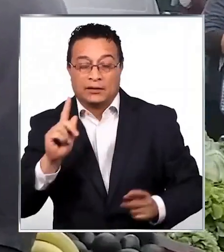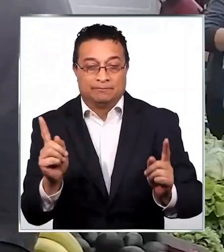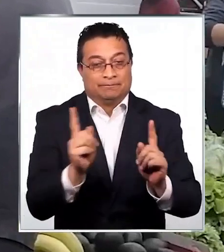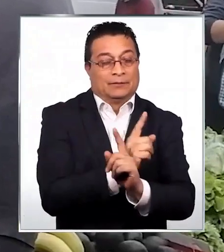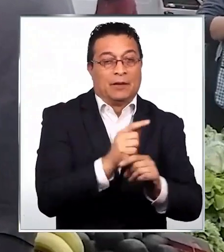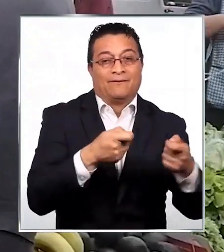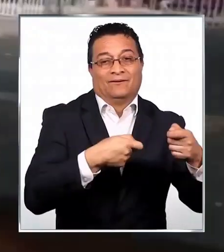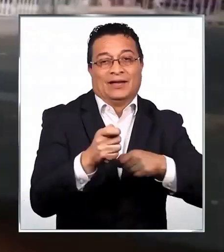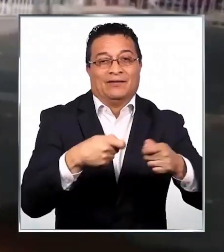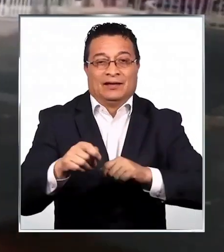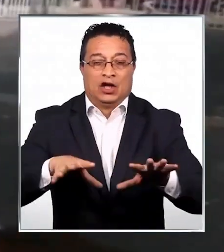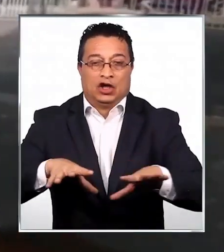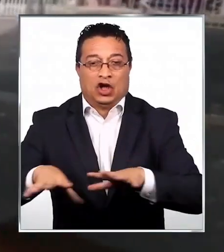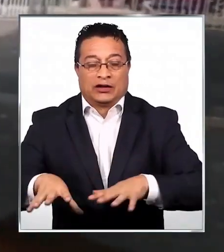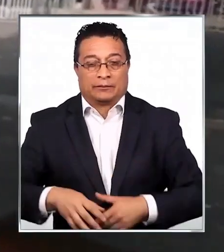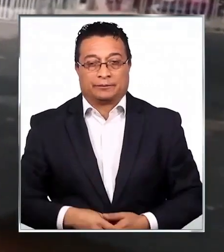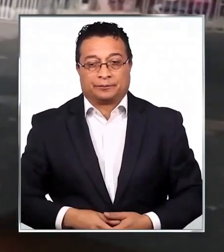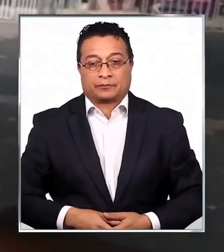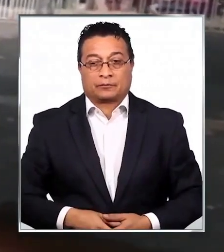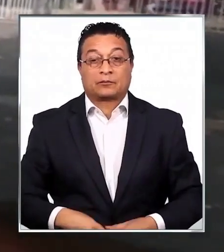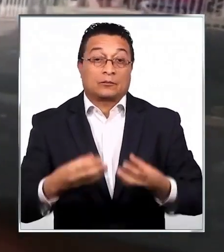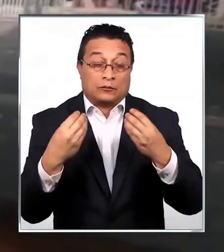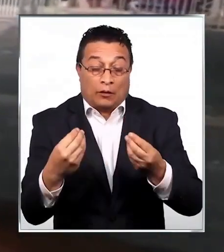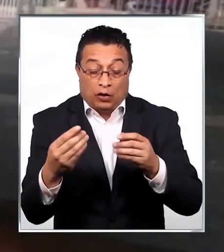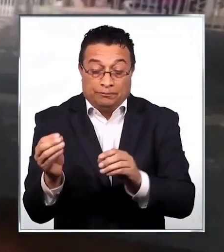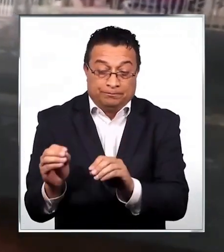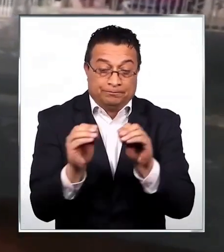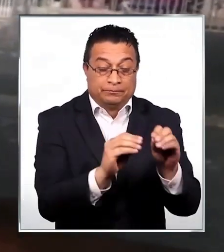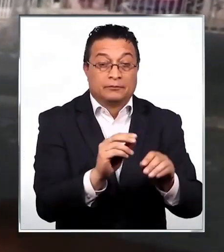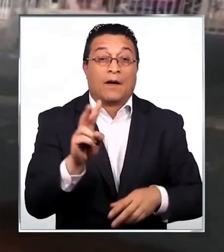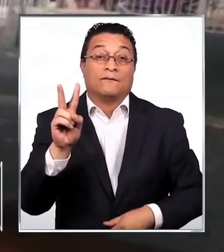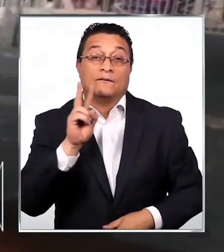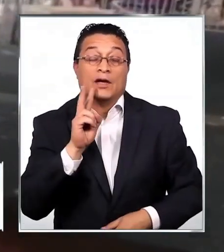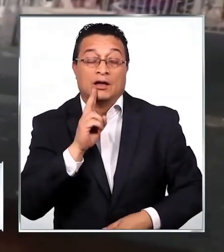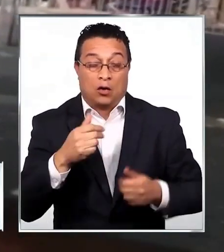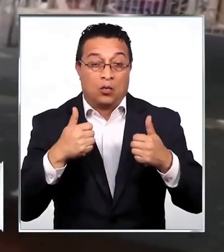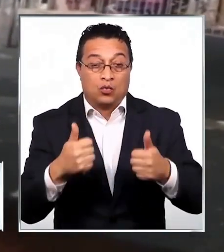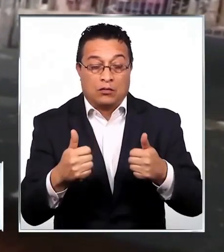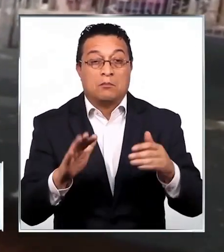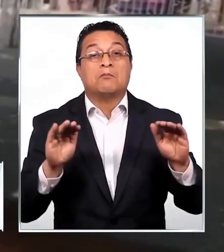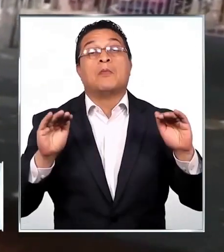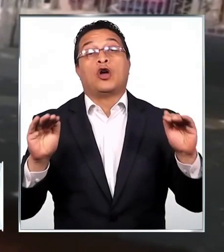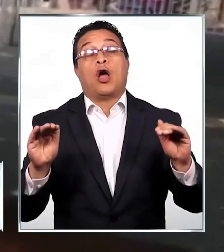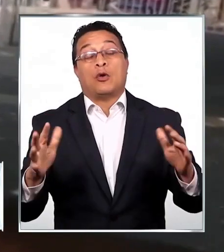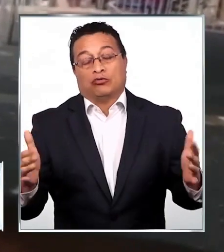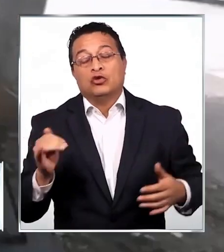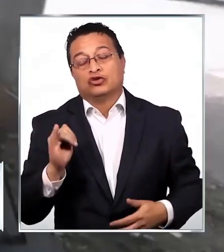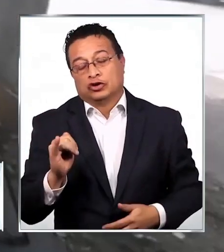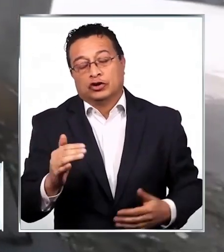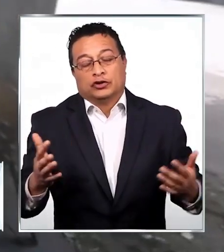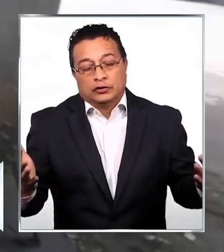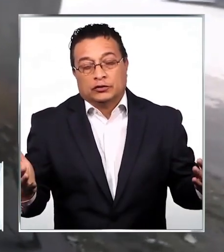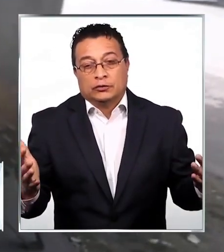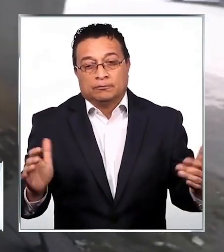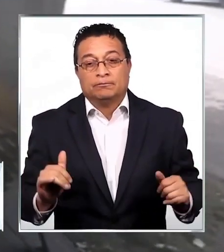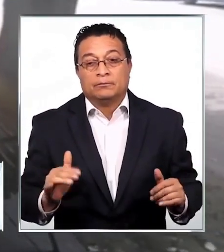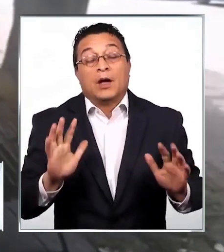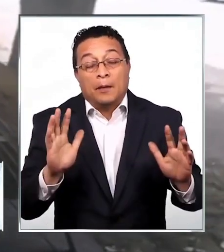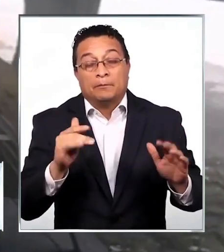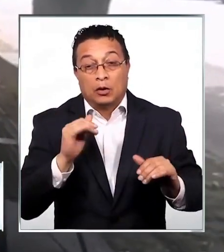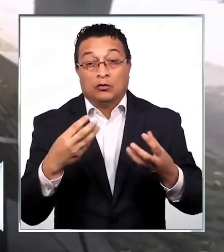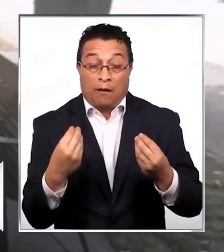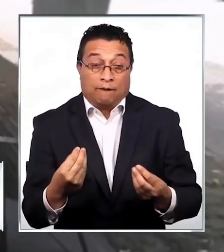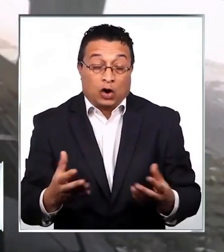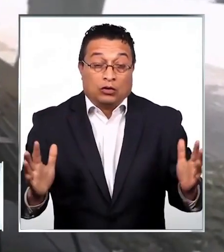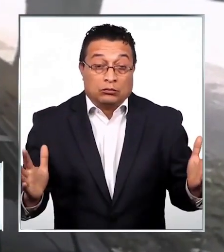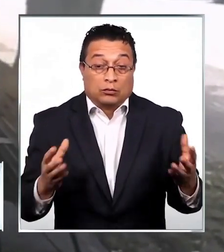productos bueno está crecer de ahí en los cómodos y bueno está buena y